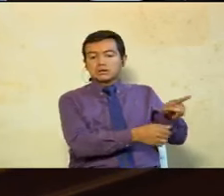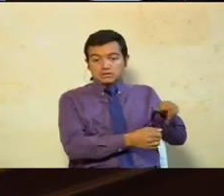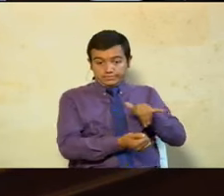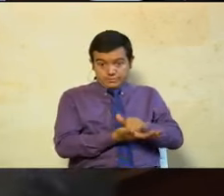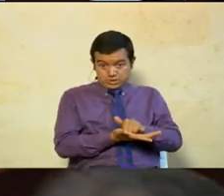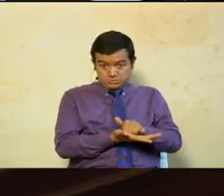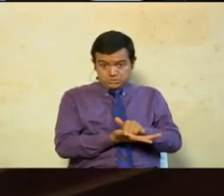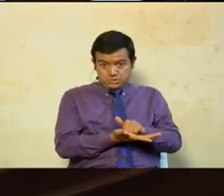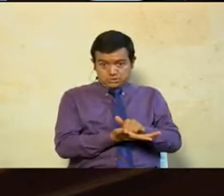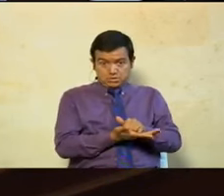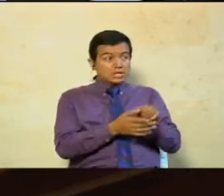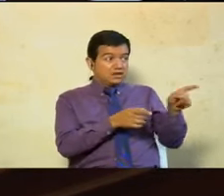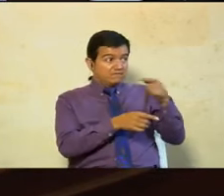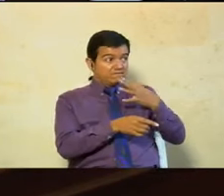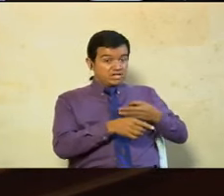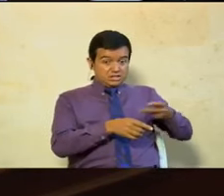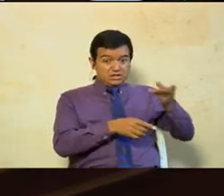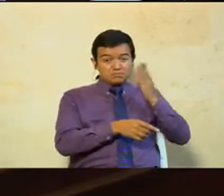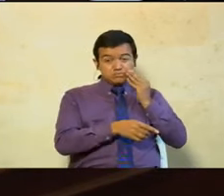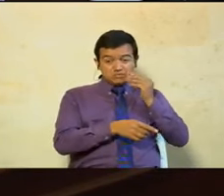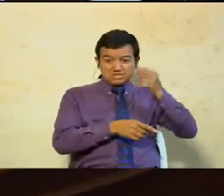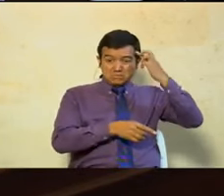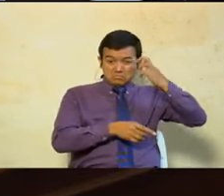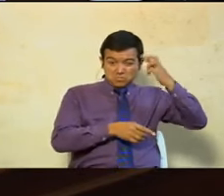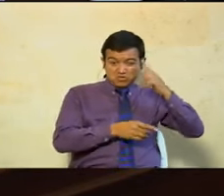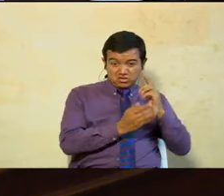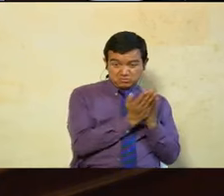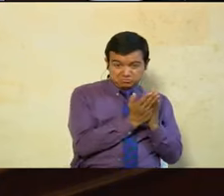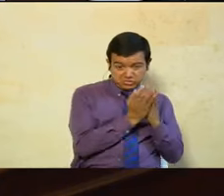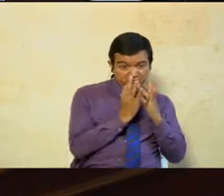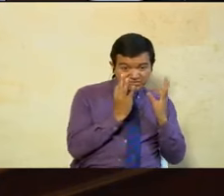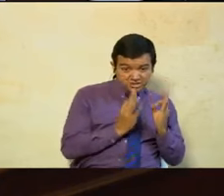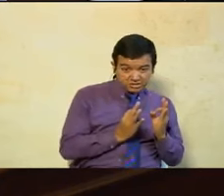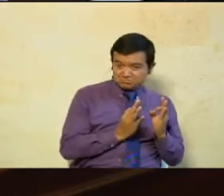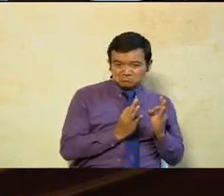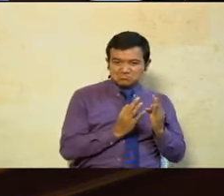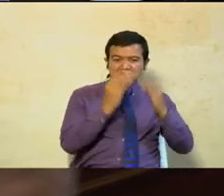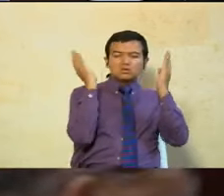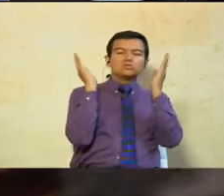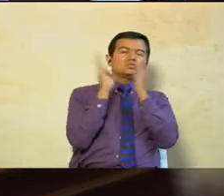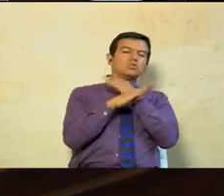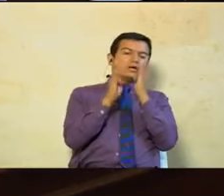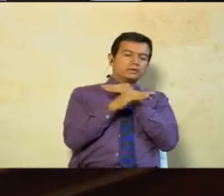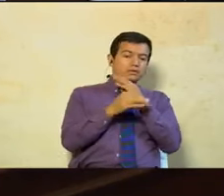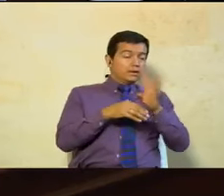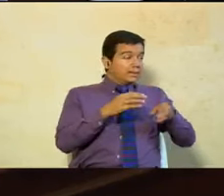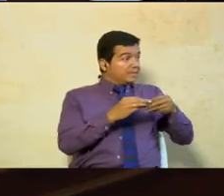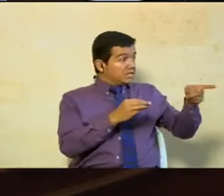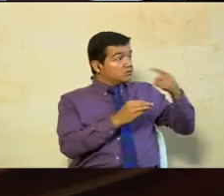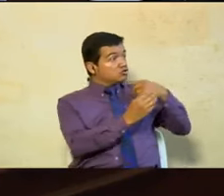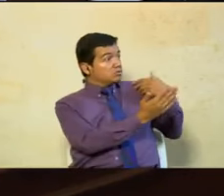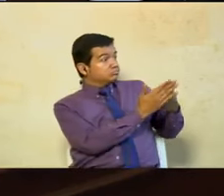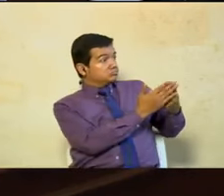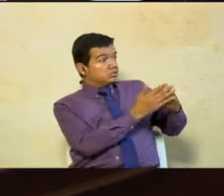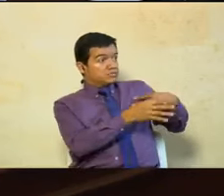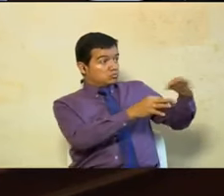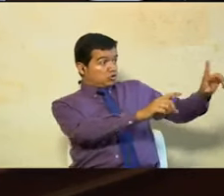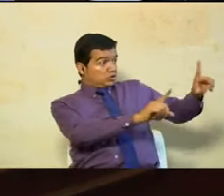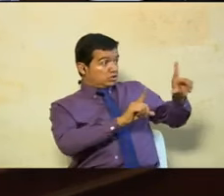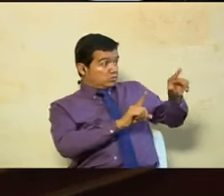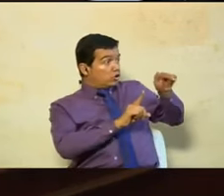digamos el verdadero estudio y ni de las universidades ni de los profesores que ellos decían que estaban